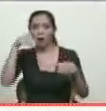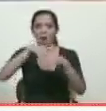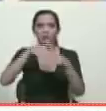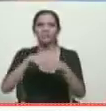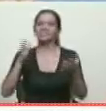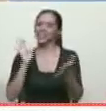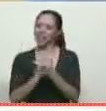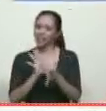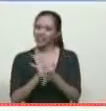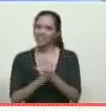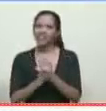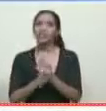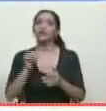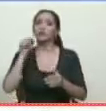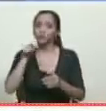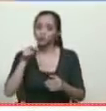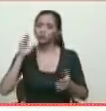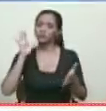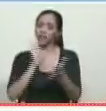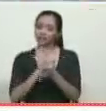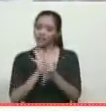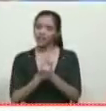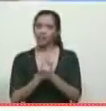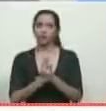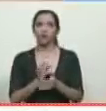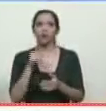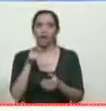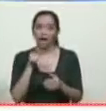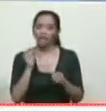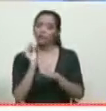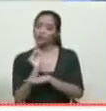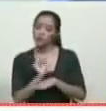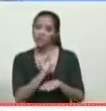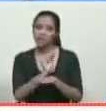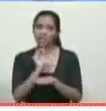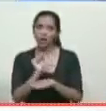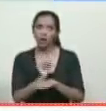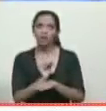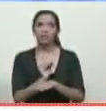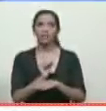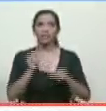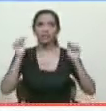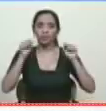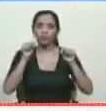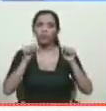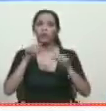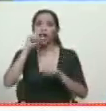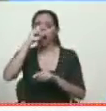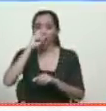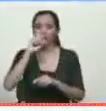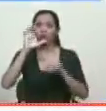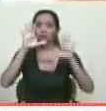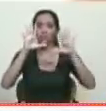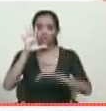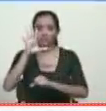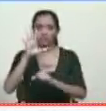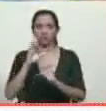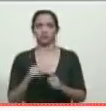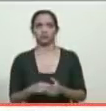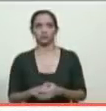Tranquilo, que está, quédate tranquilo. Anda con cuidado. Tenga cuidado que tú tienes 15 años.